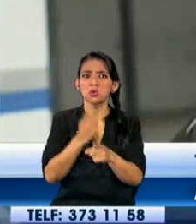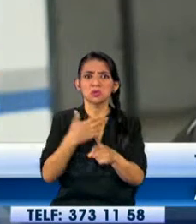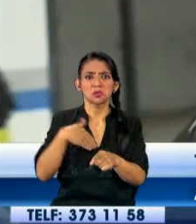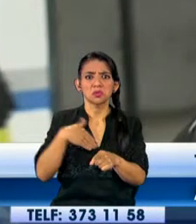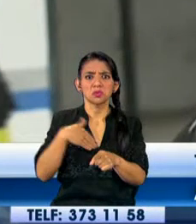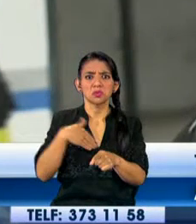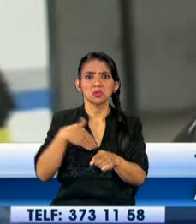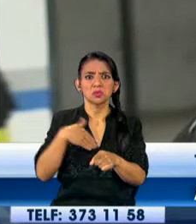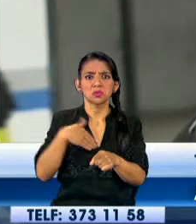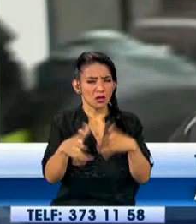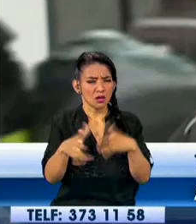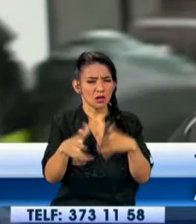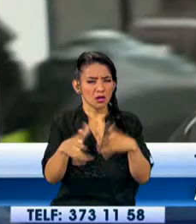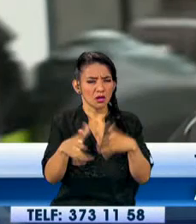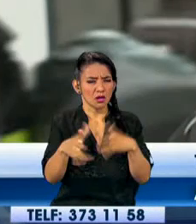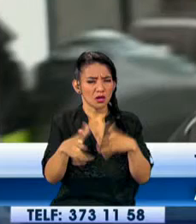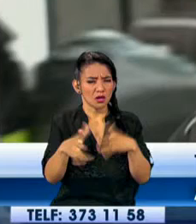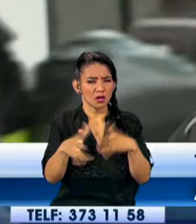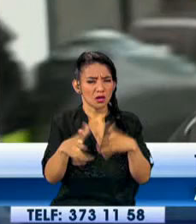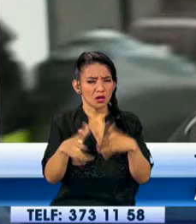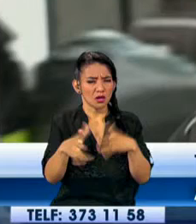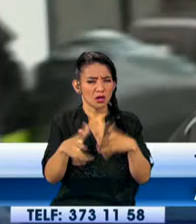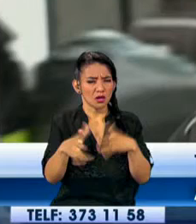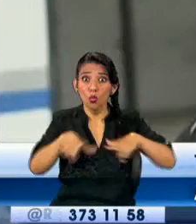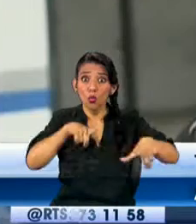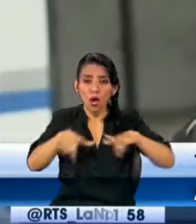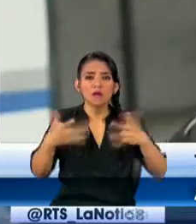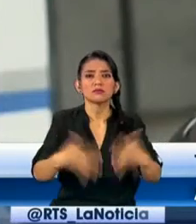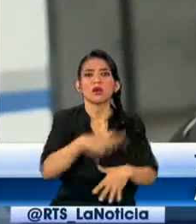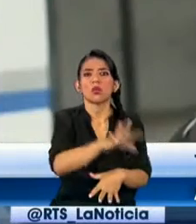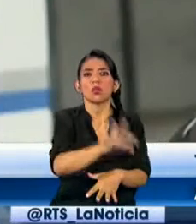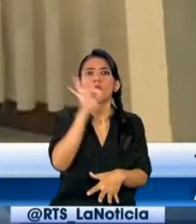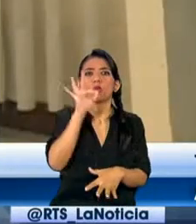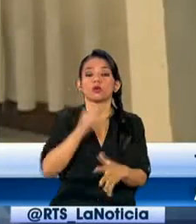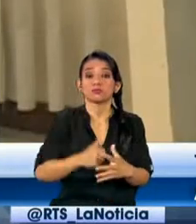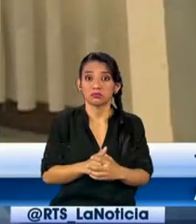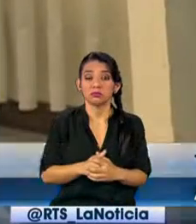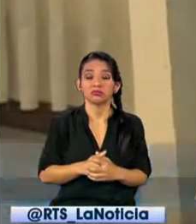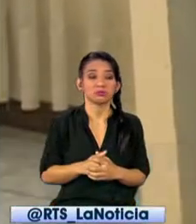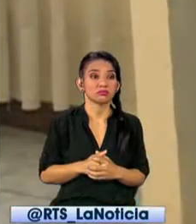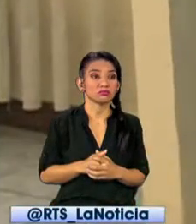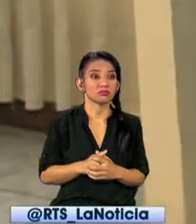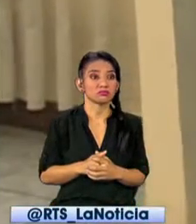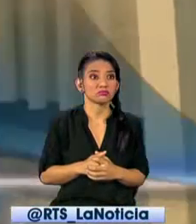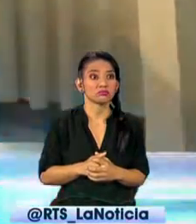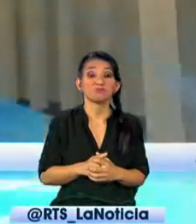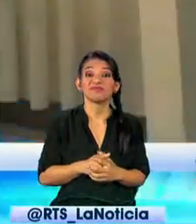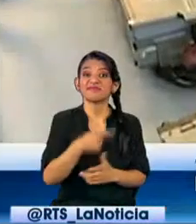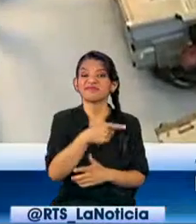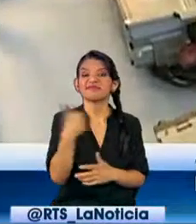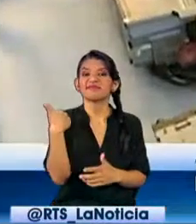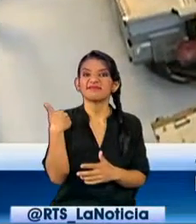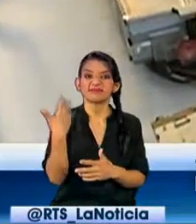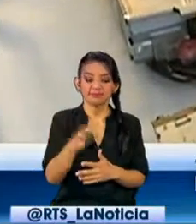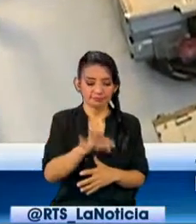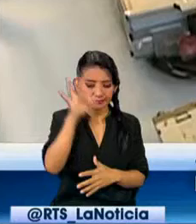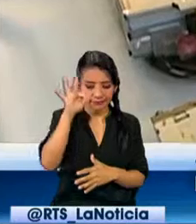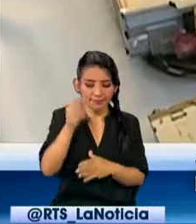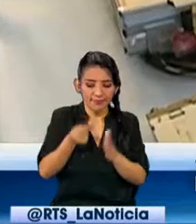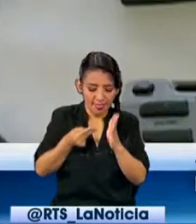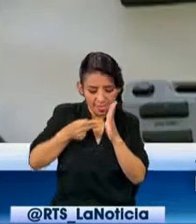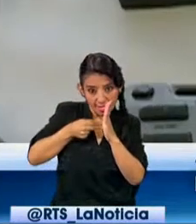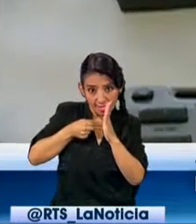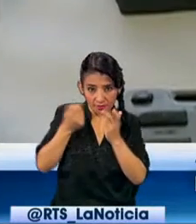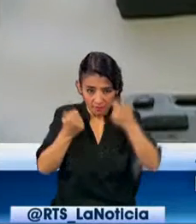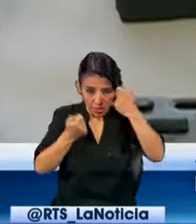llegando al lugar donde se habían encontrado las cuatro personas. En poder de los detenidos se encontraron varios cerebros de